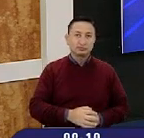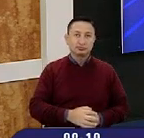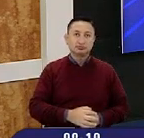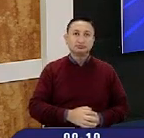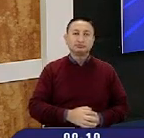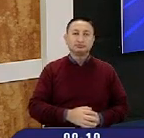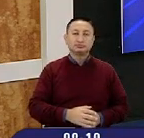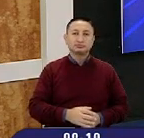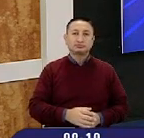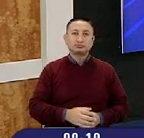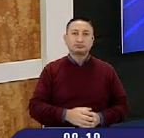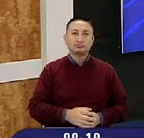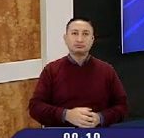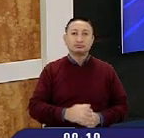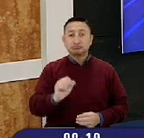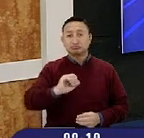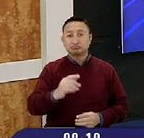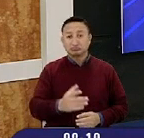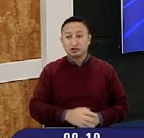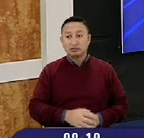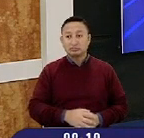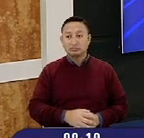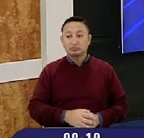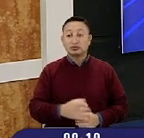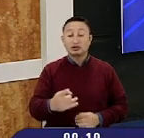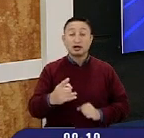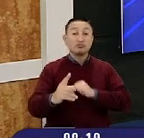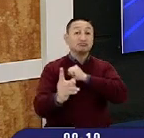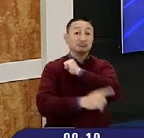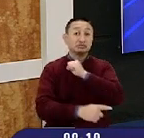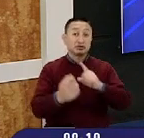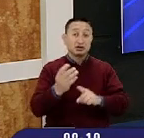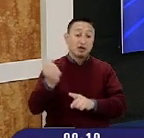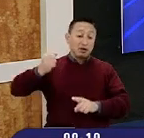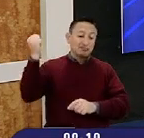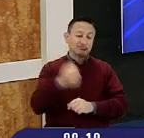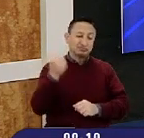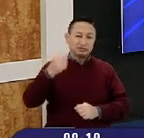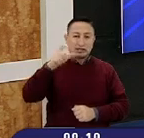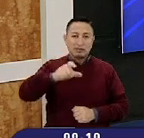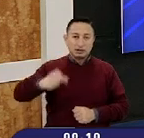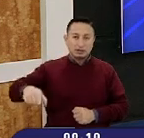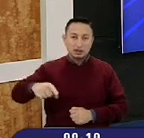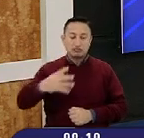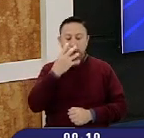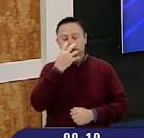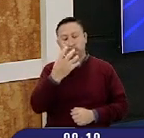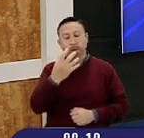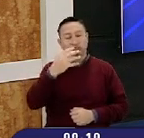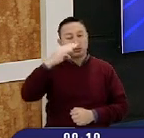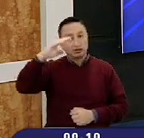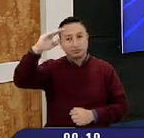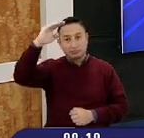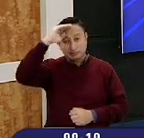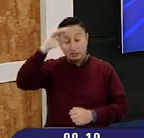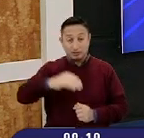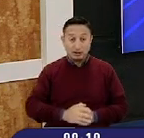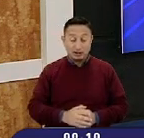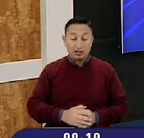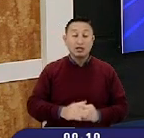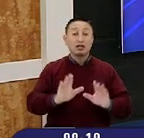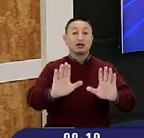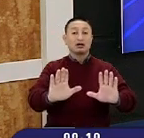temprano. Sí, está bien la paloterapia porque llega un rato que la ira popular, y no estoy aprobando la